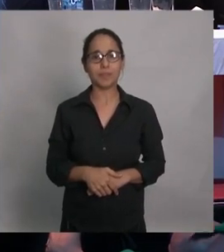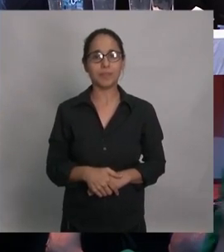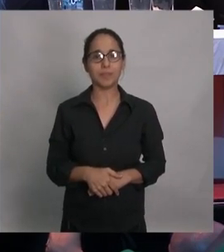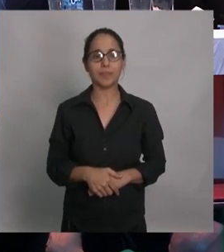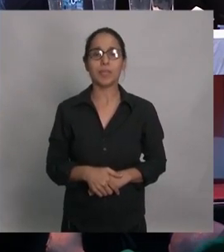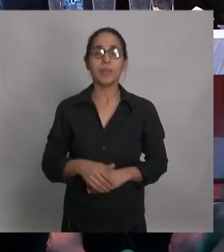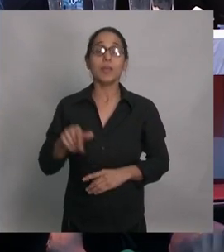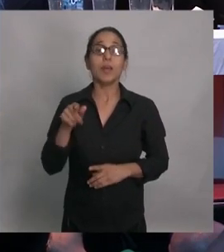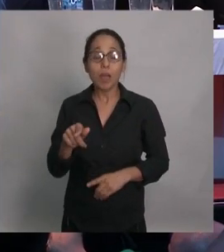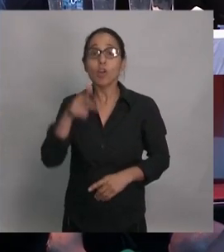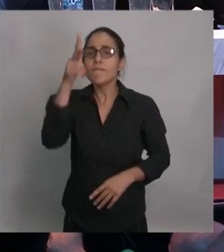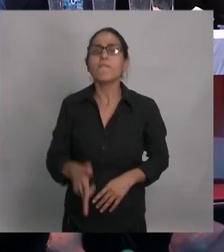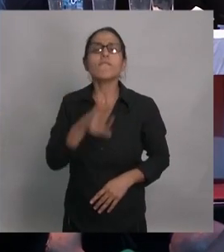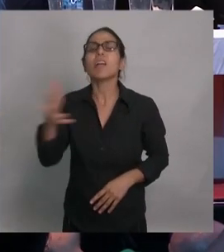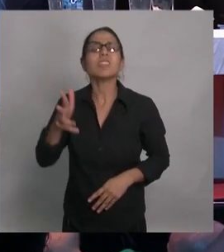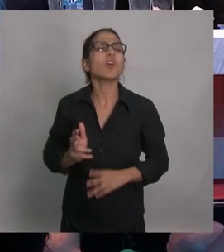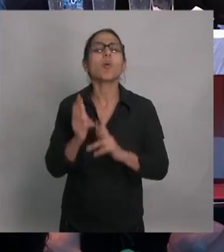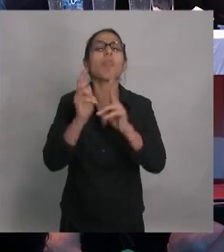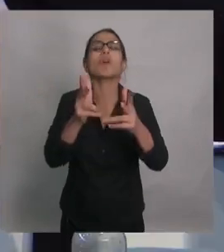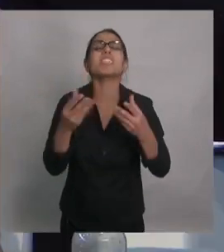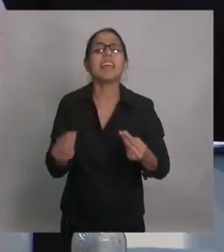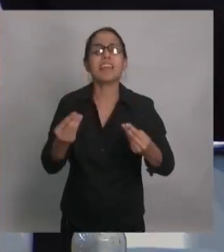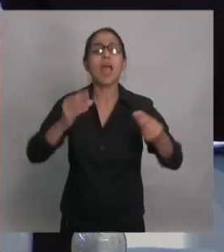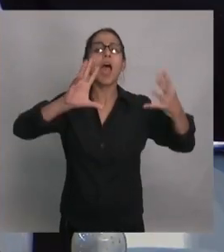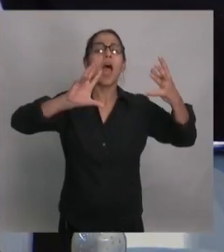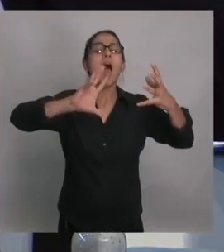A lo que se refiere Francisco cuando habla de la ecología integral.